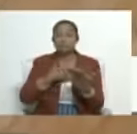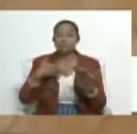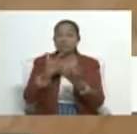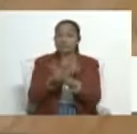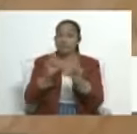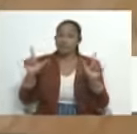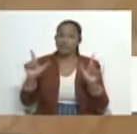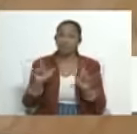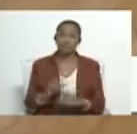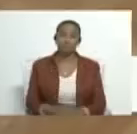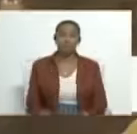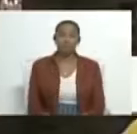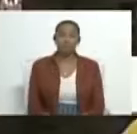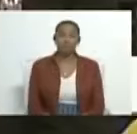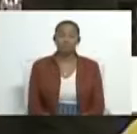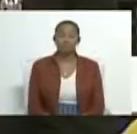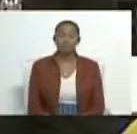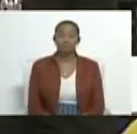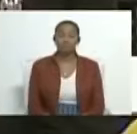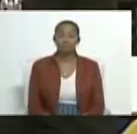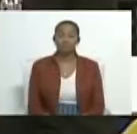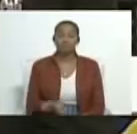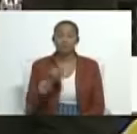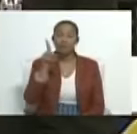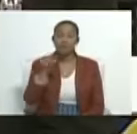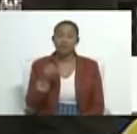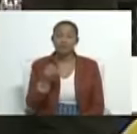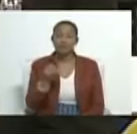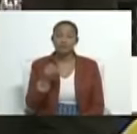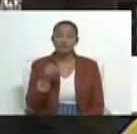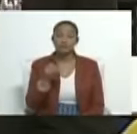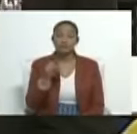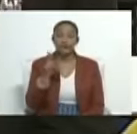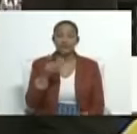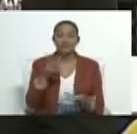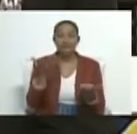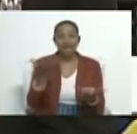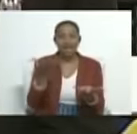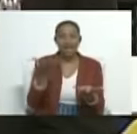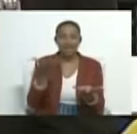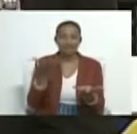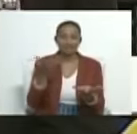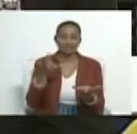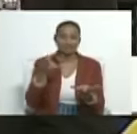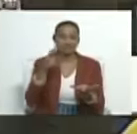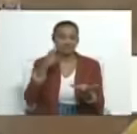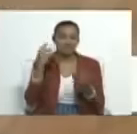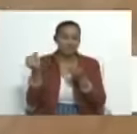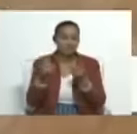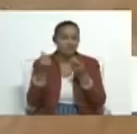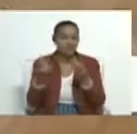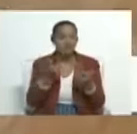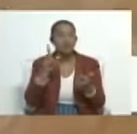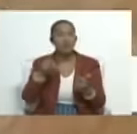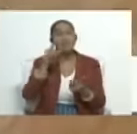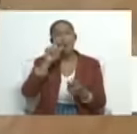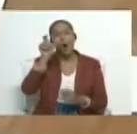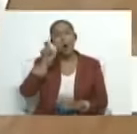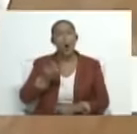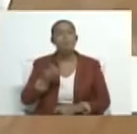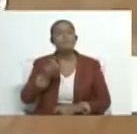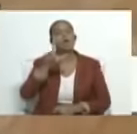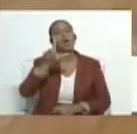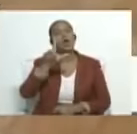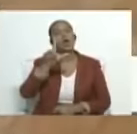Allí estuvieron también, en esa chispa, estuvo José Leonardo Chirinos,